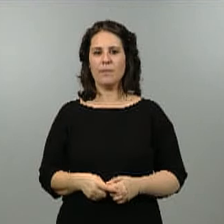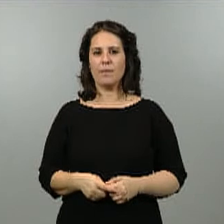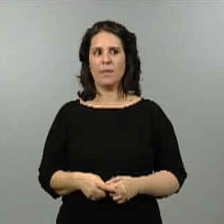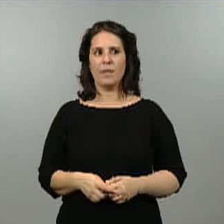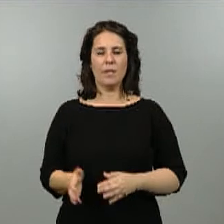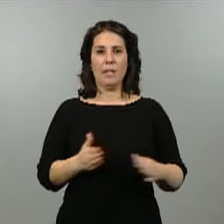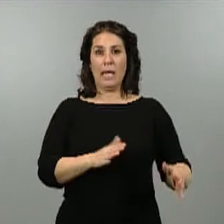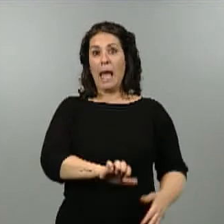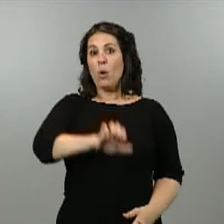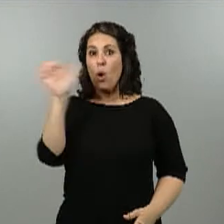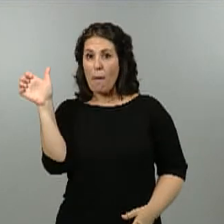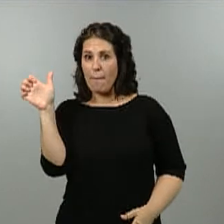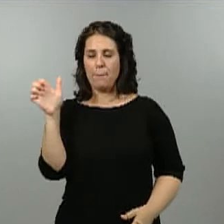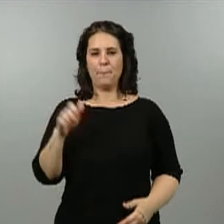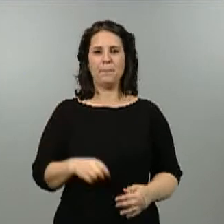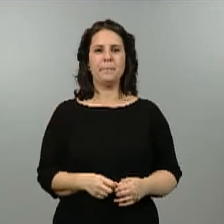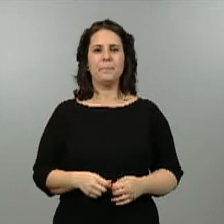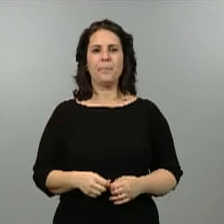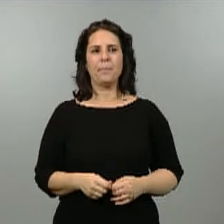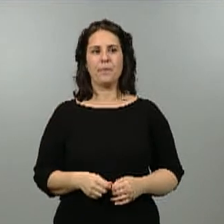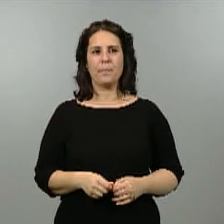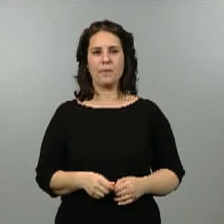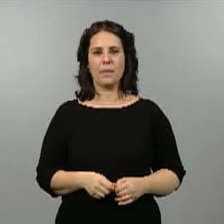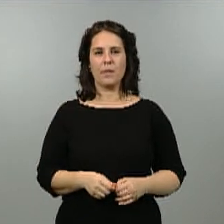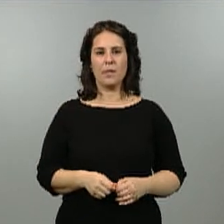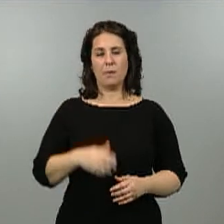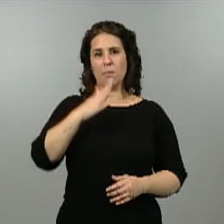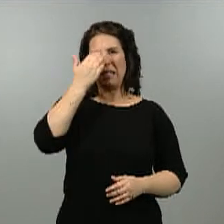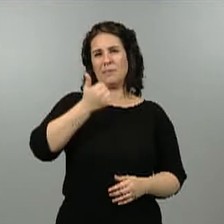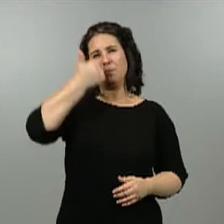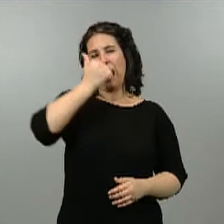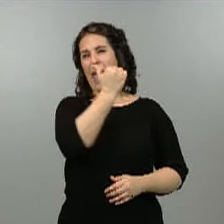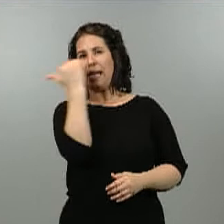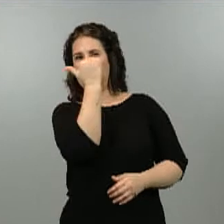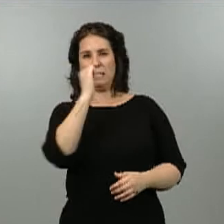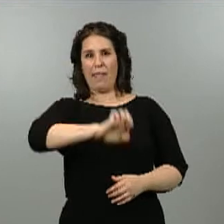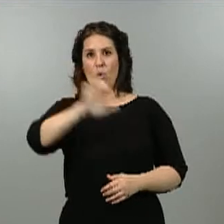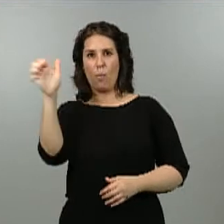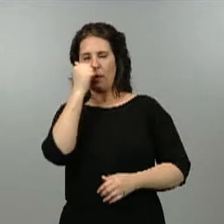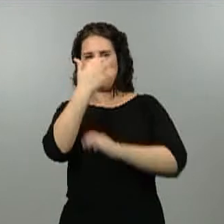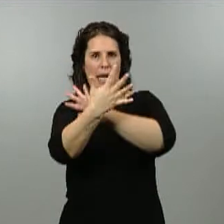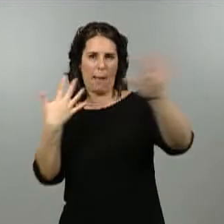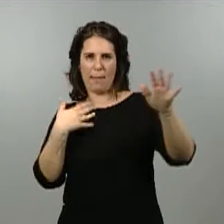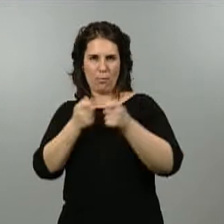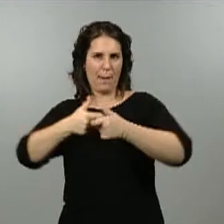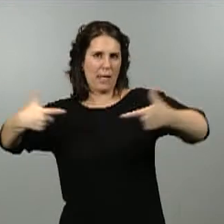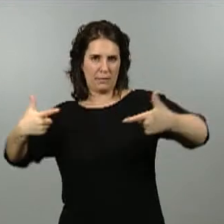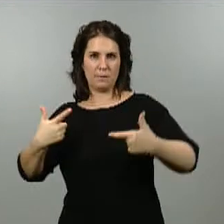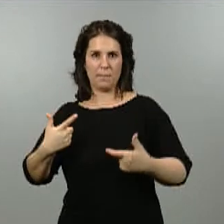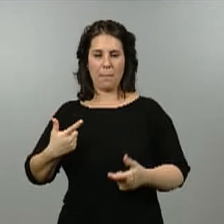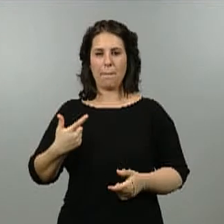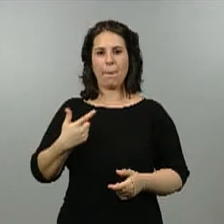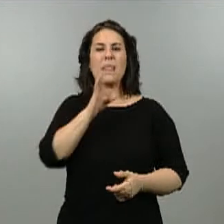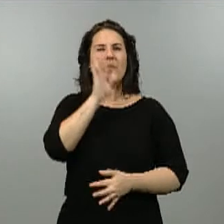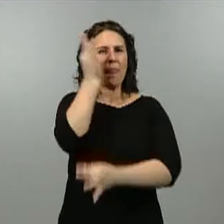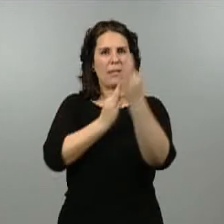Europa, los países del este de Europa son los que están incrementando de forma más rápida. Con los datos que hemos comentado antes, Reino Unido